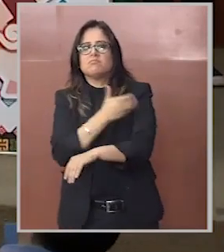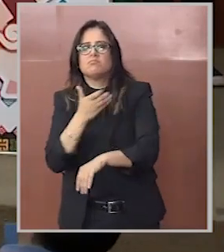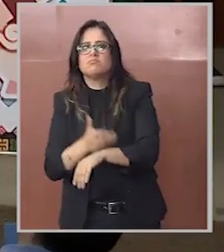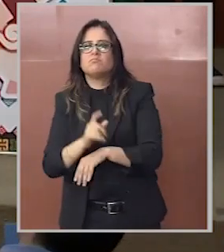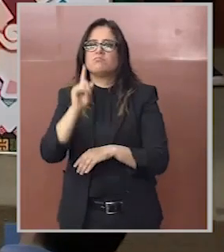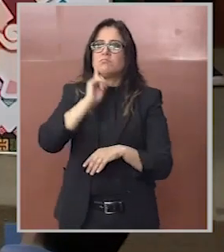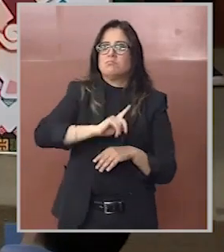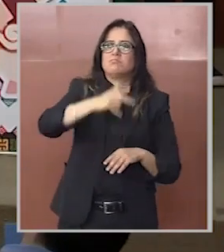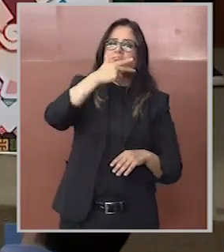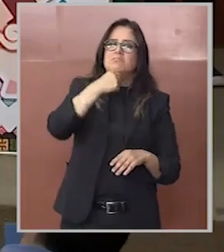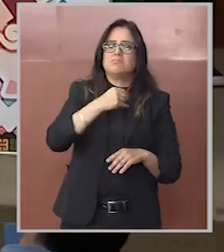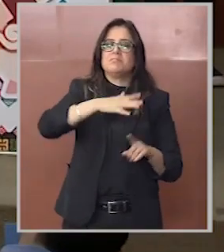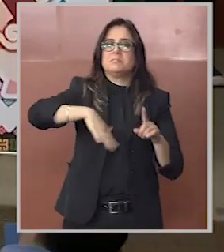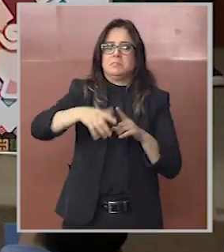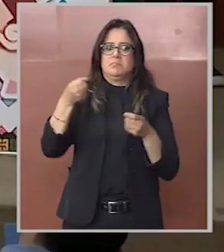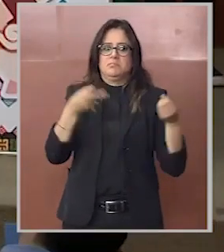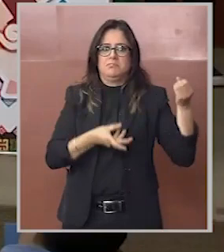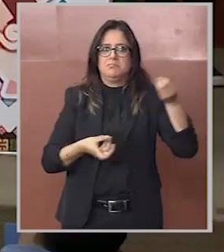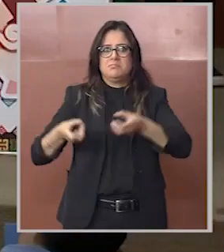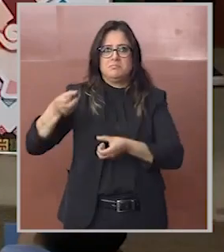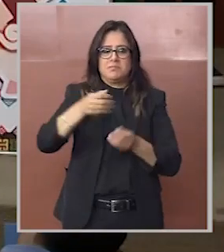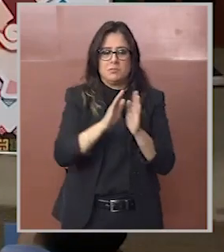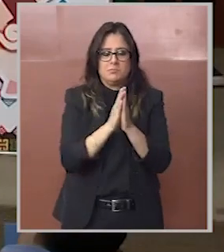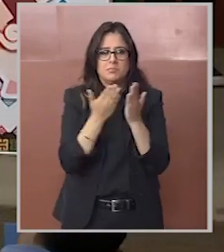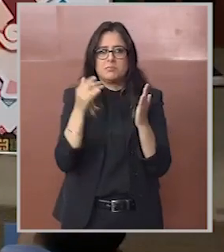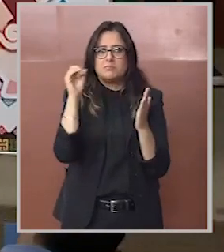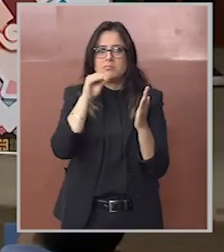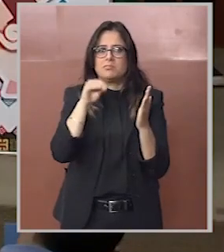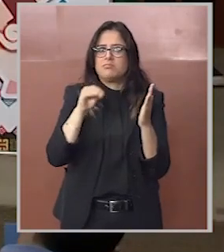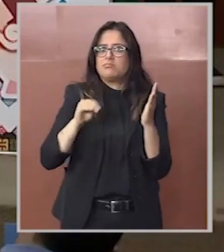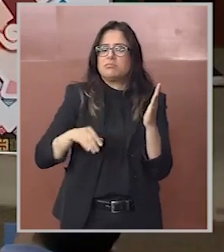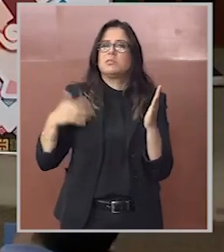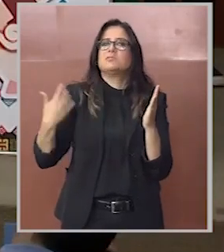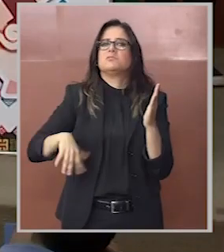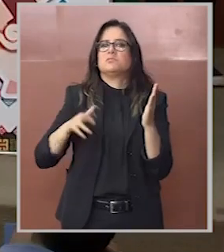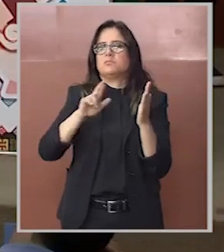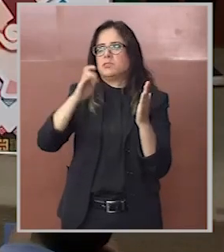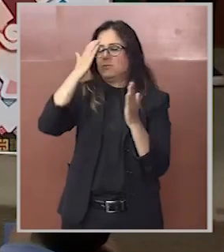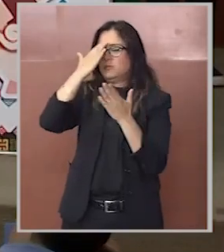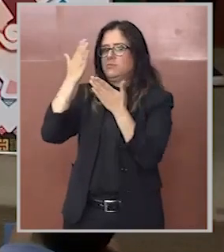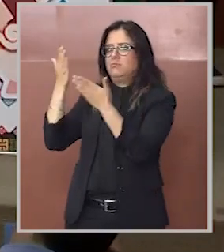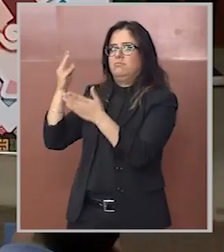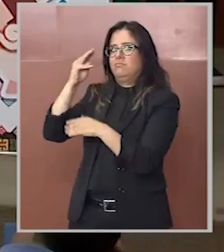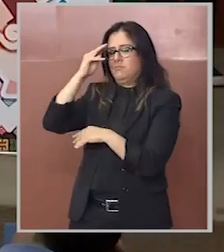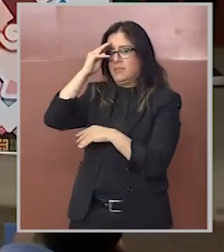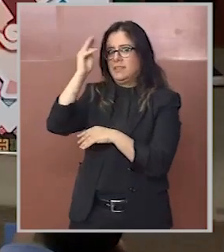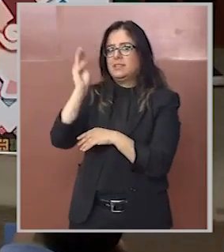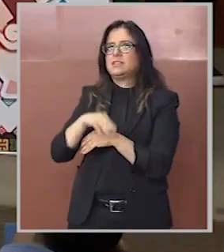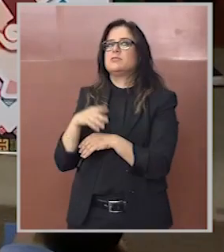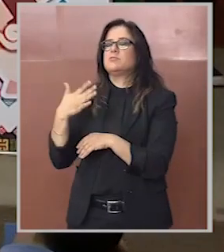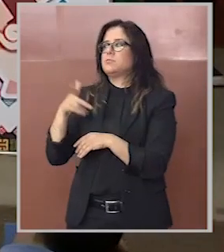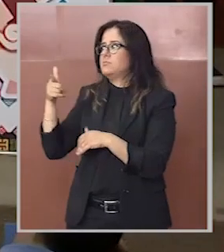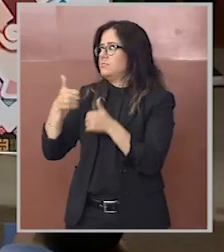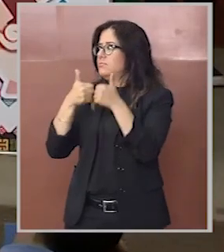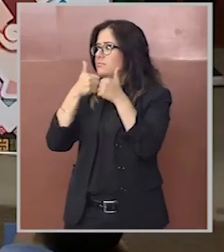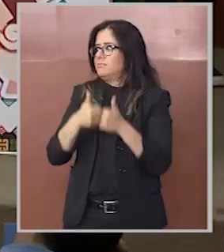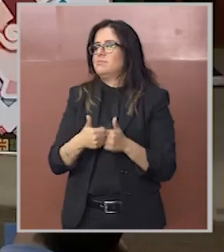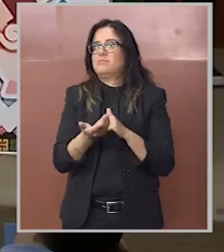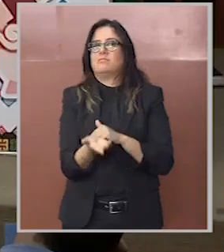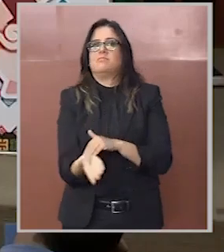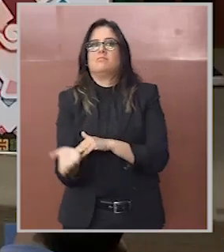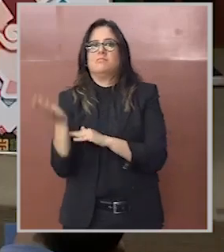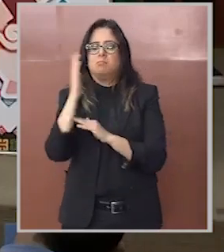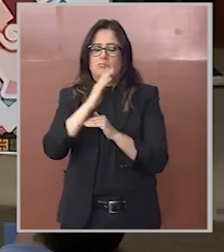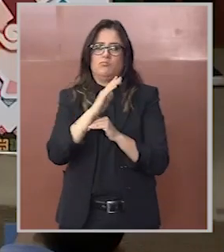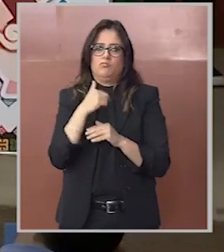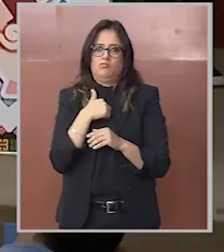se nutrió pues pues ahí la cartilla y mi reconocimiento este maestro porque se se se se le dijo ahí pues yo lo quiero decir porque